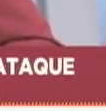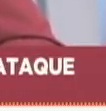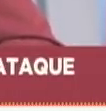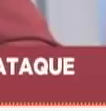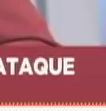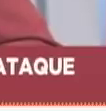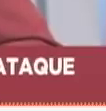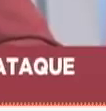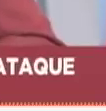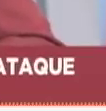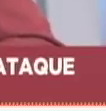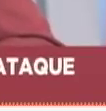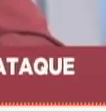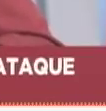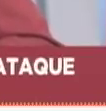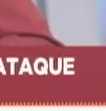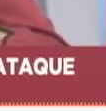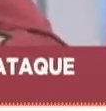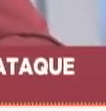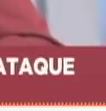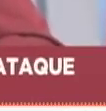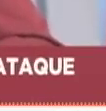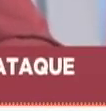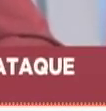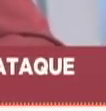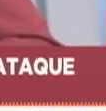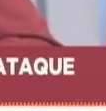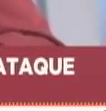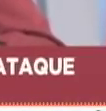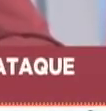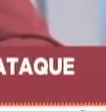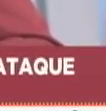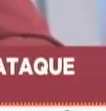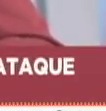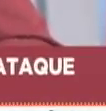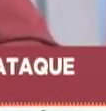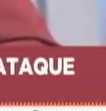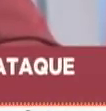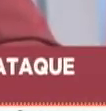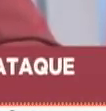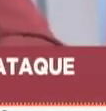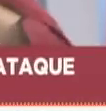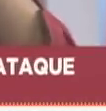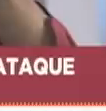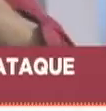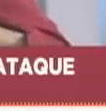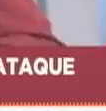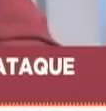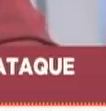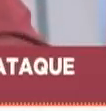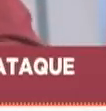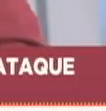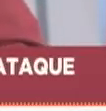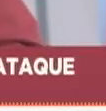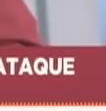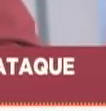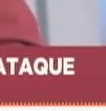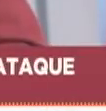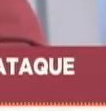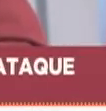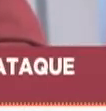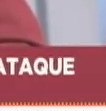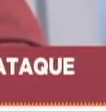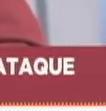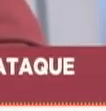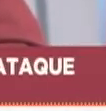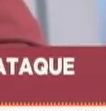región latinoamericana, que recuerda a Panamá, que recuerda a Nicaragua, que recuerda a Haití, por hablarte de las más recientes, sin hablar de las del siglo pasado, y